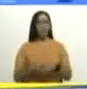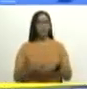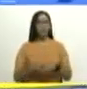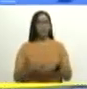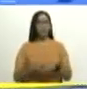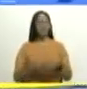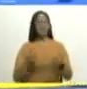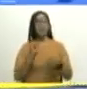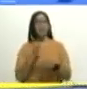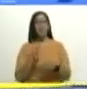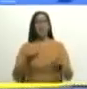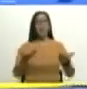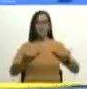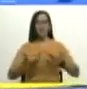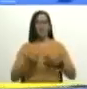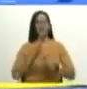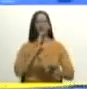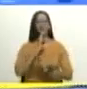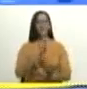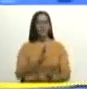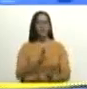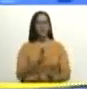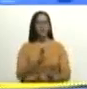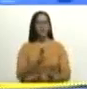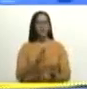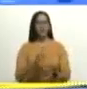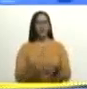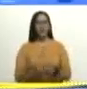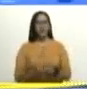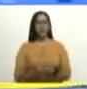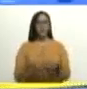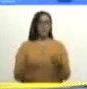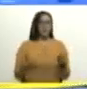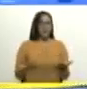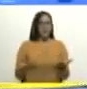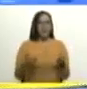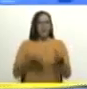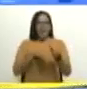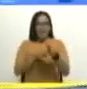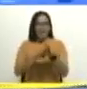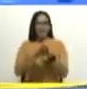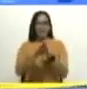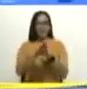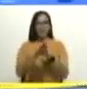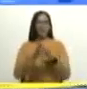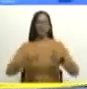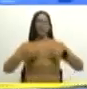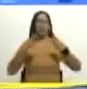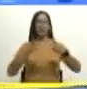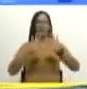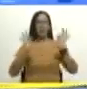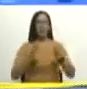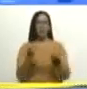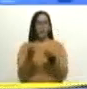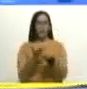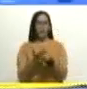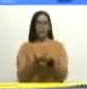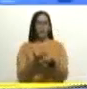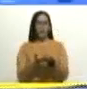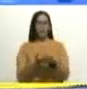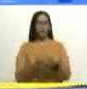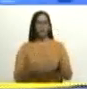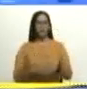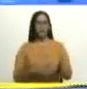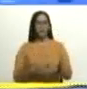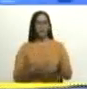que nos debe ir dando resultados de crecimiento del nuevo modelo económico, de